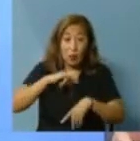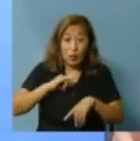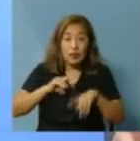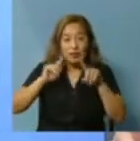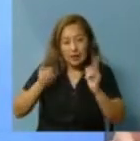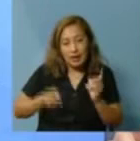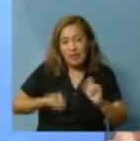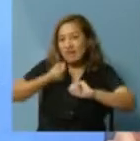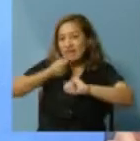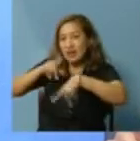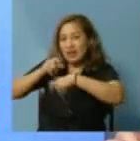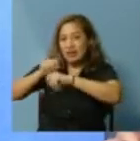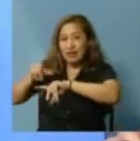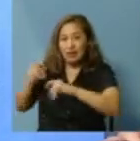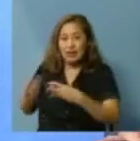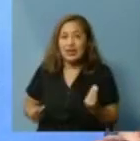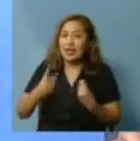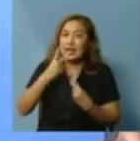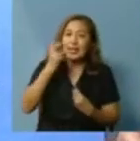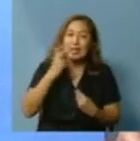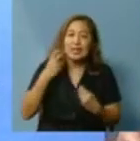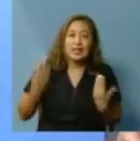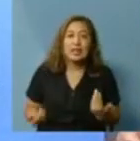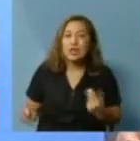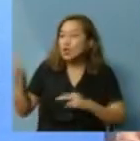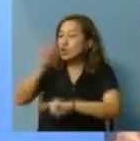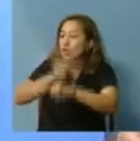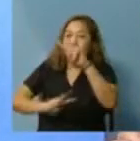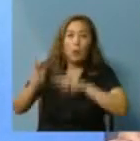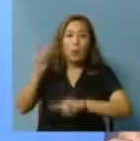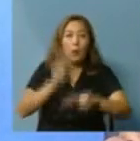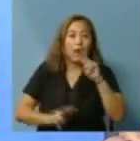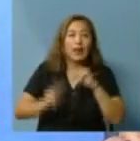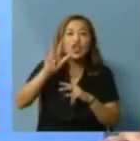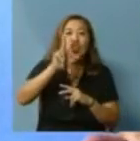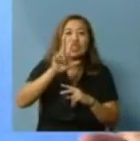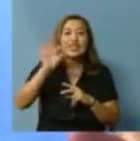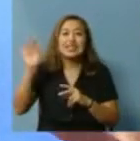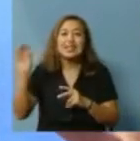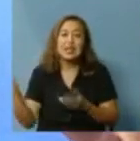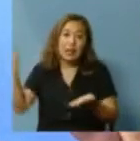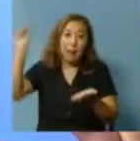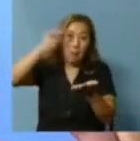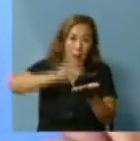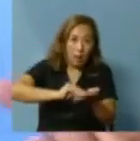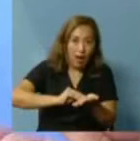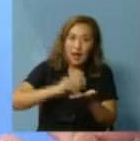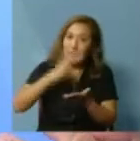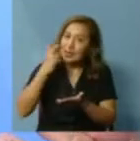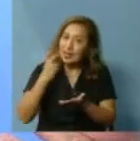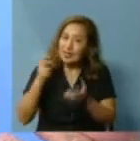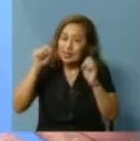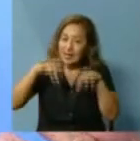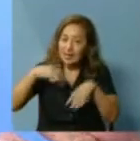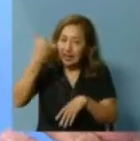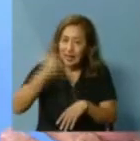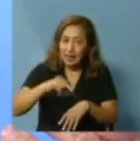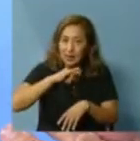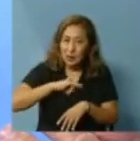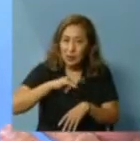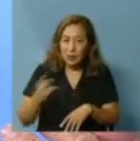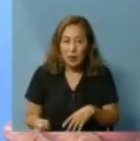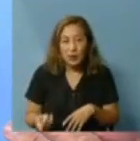sino también con la nuevo crédito que se está contratando con los 300 megas más de energía que van a funcionar en la provincia